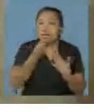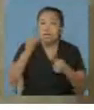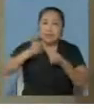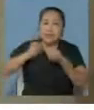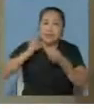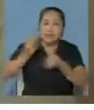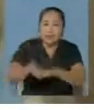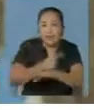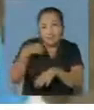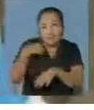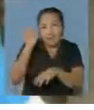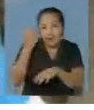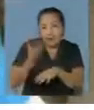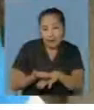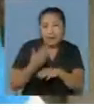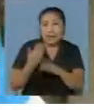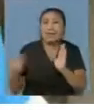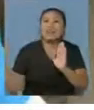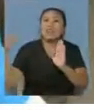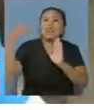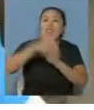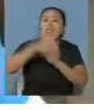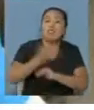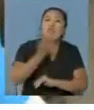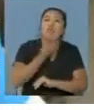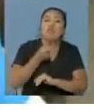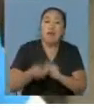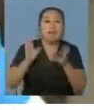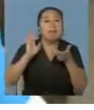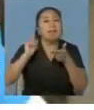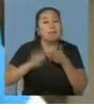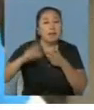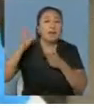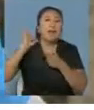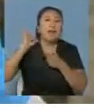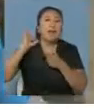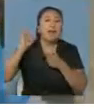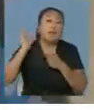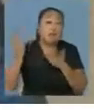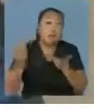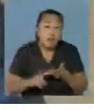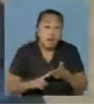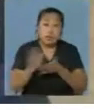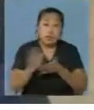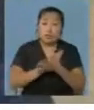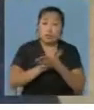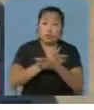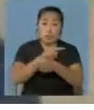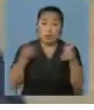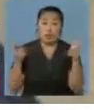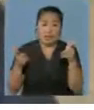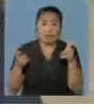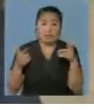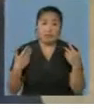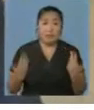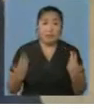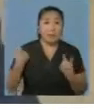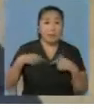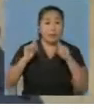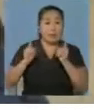Estero como antecedente de una intervención federal, tenemos el caso de Catamarca, y que no solucionaron nada con la intervención.